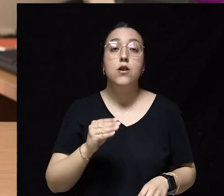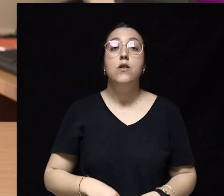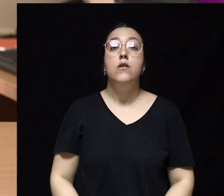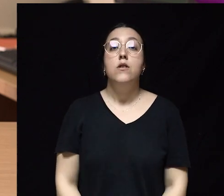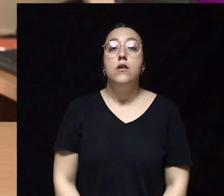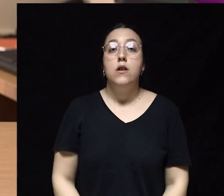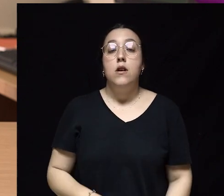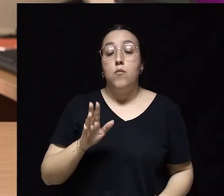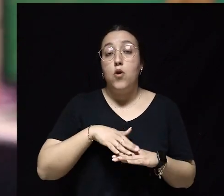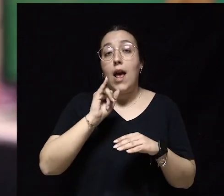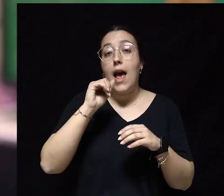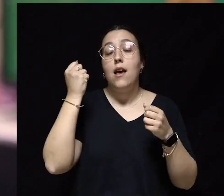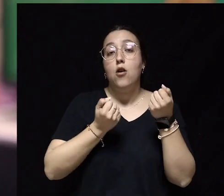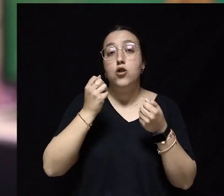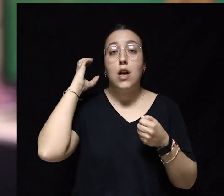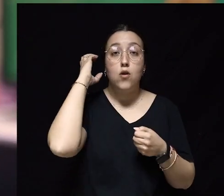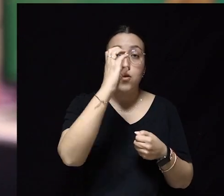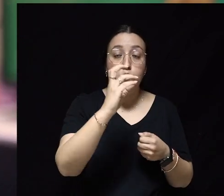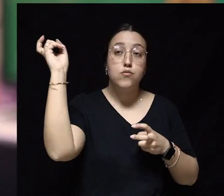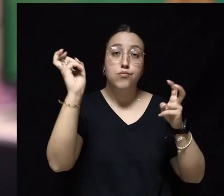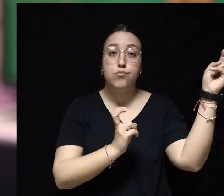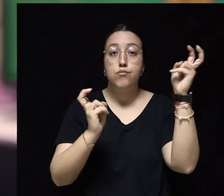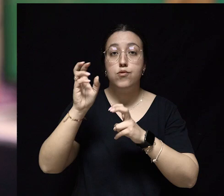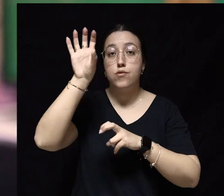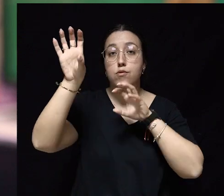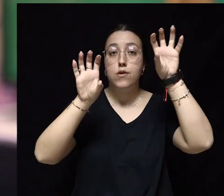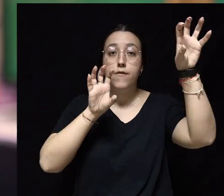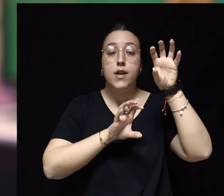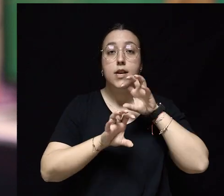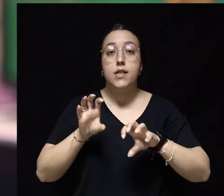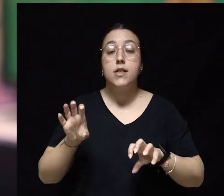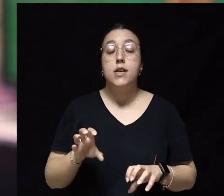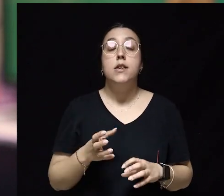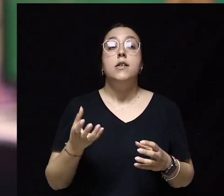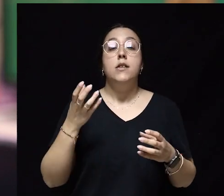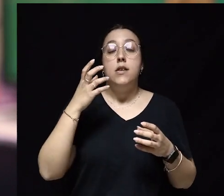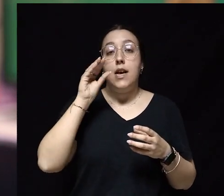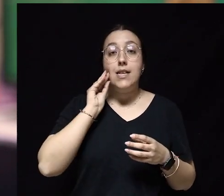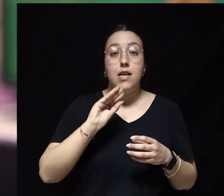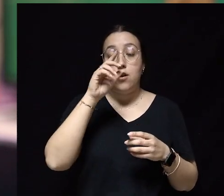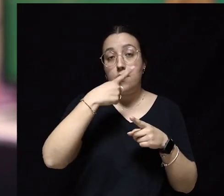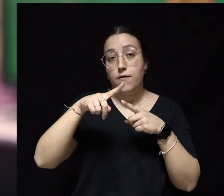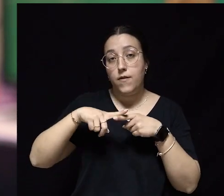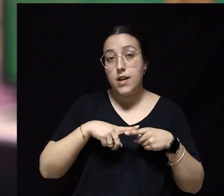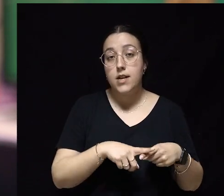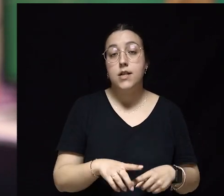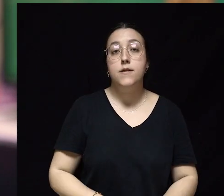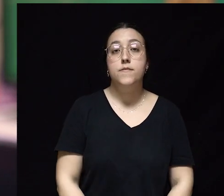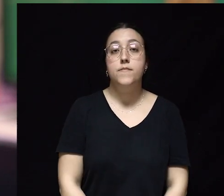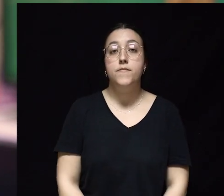diversas zonas de Castellón, ya que tenemos transporte escolar, es decir, el alumnado no pertenece